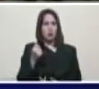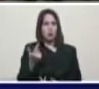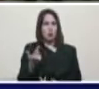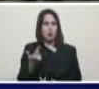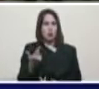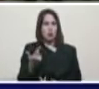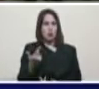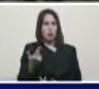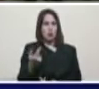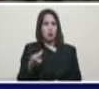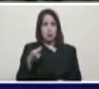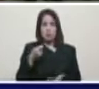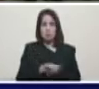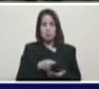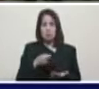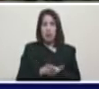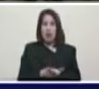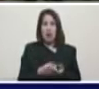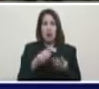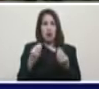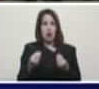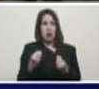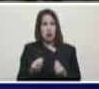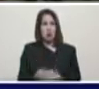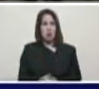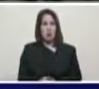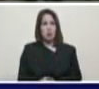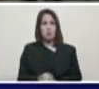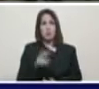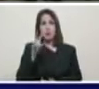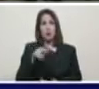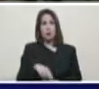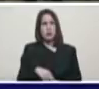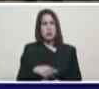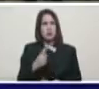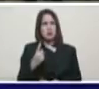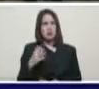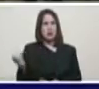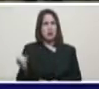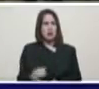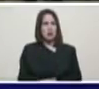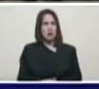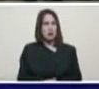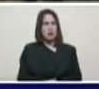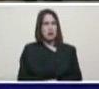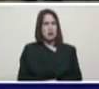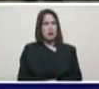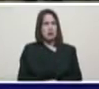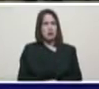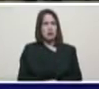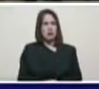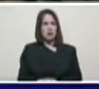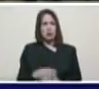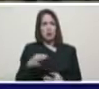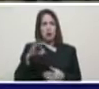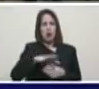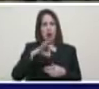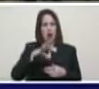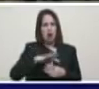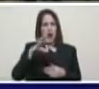lo que llaman el patrono paga 2% ahí se crea un fondo de